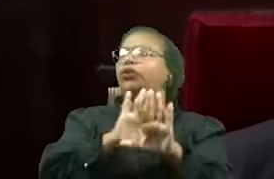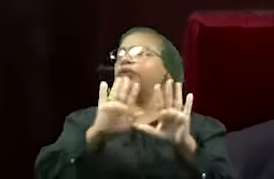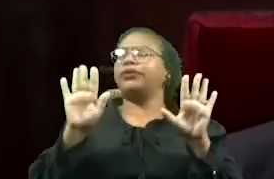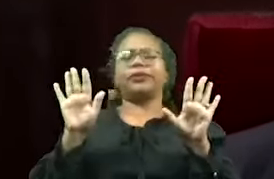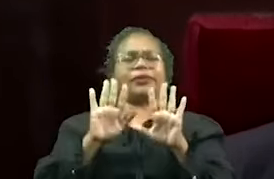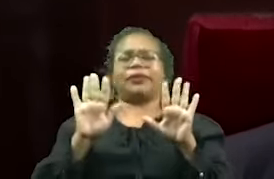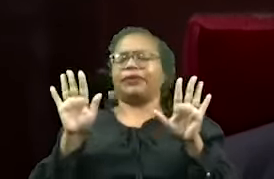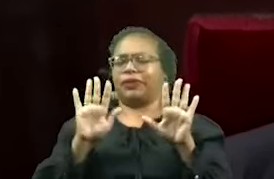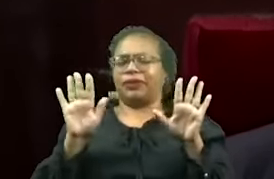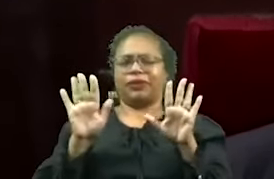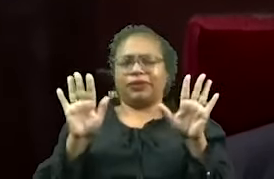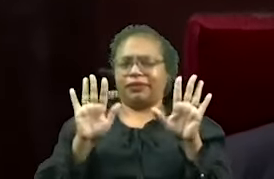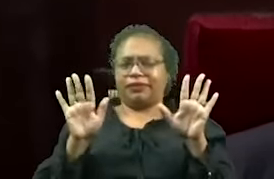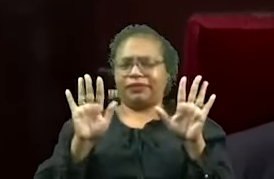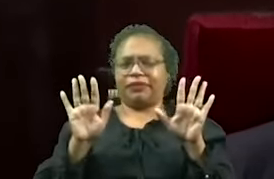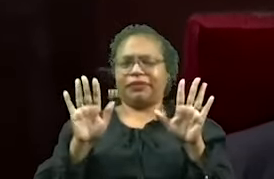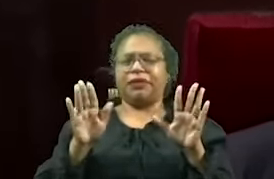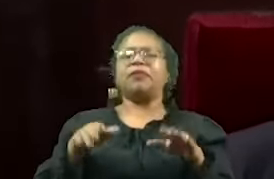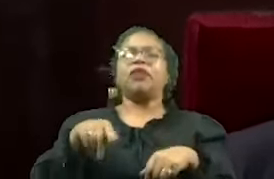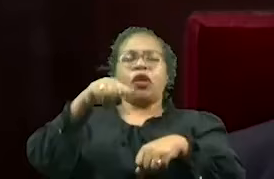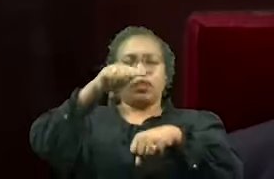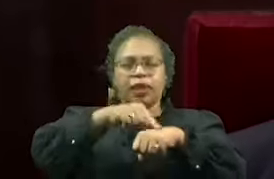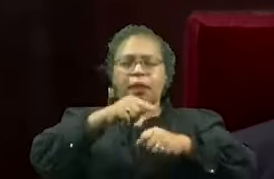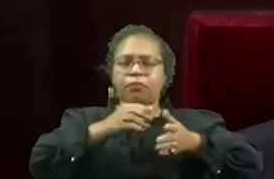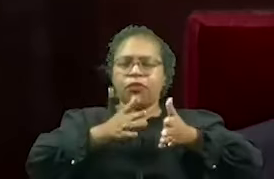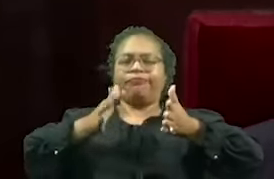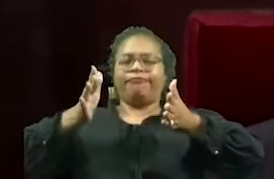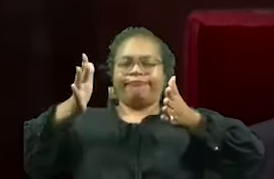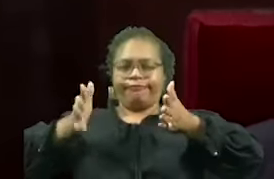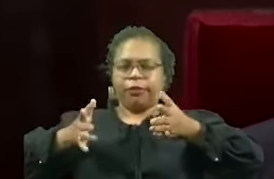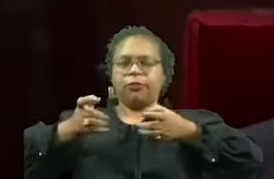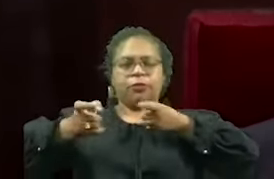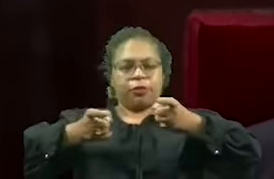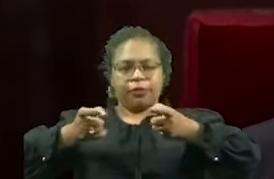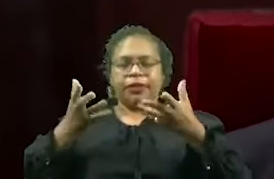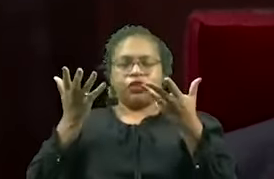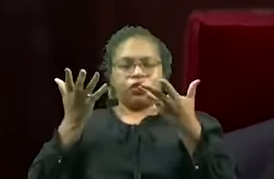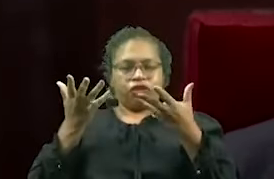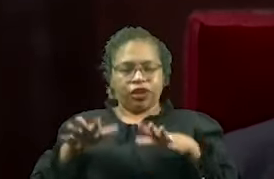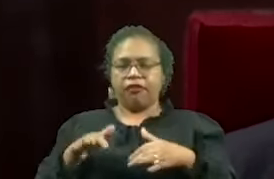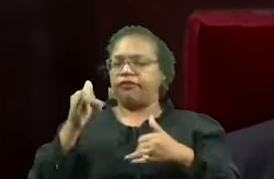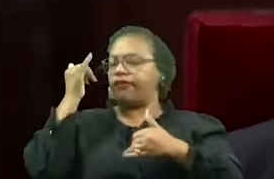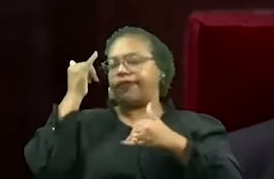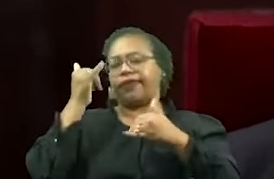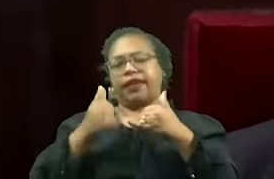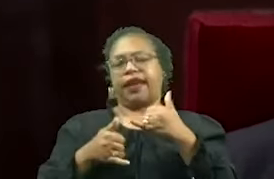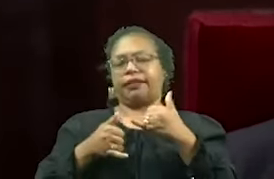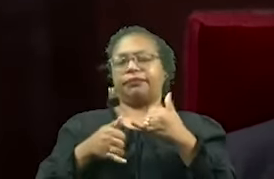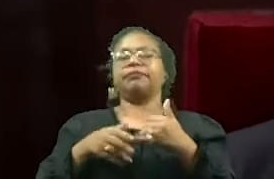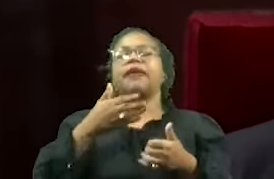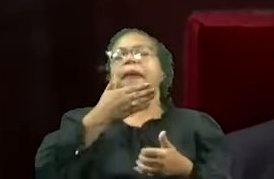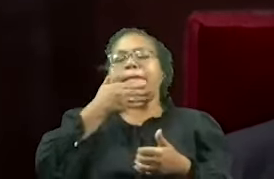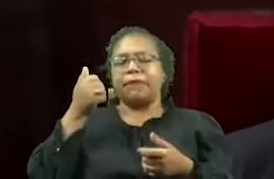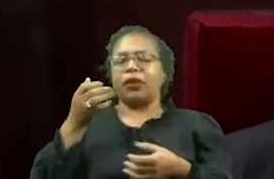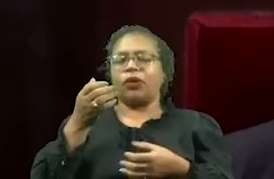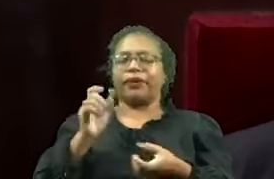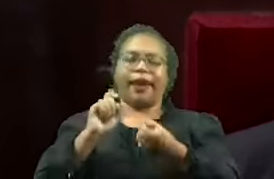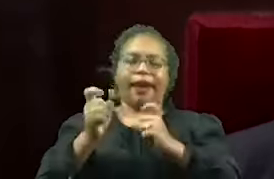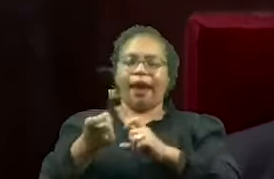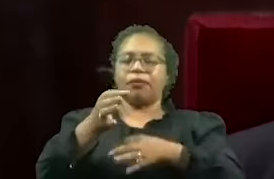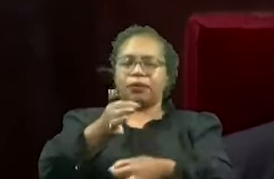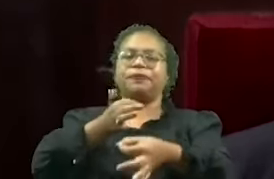blinda un procedimiento representa la voluntad y los principios de un país que merece tener una democracia de calidad y